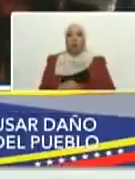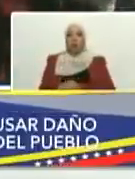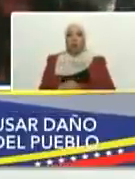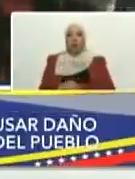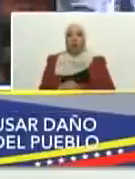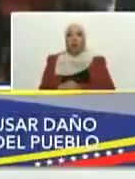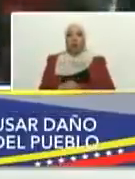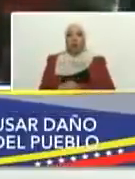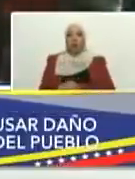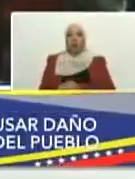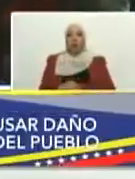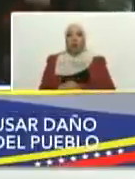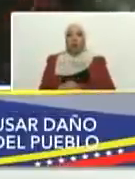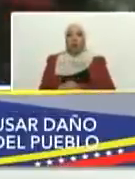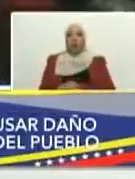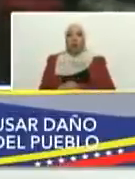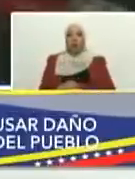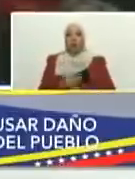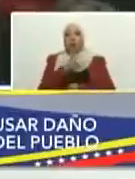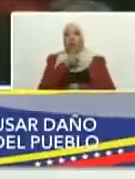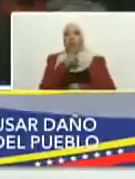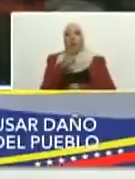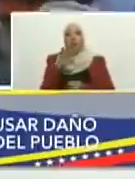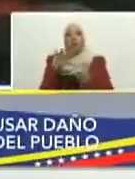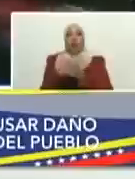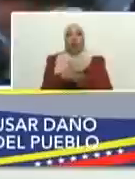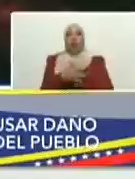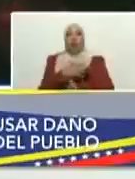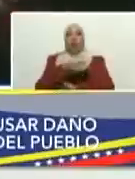en el sentido peyorativo,